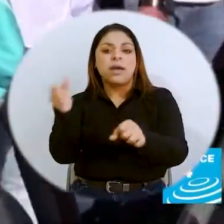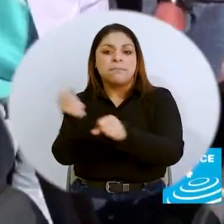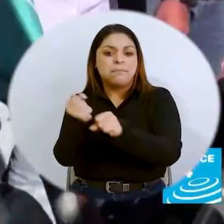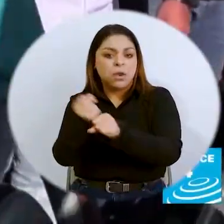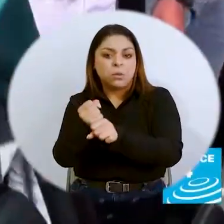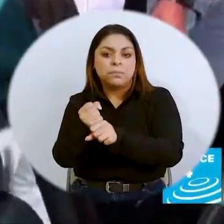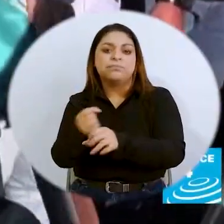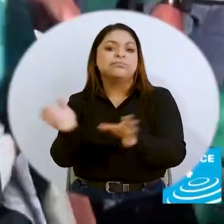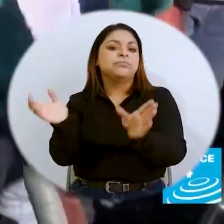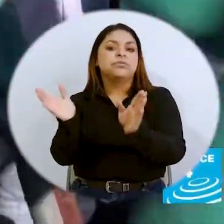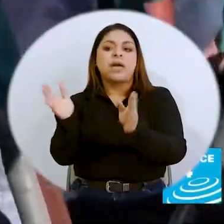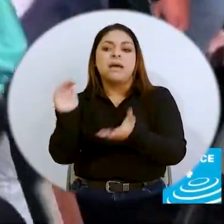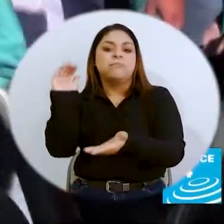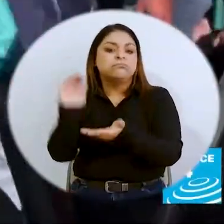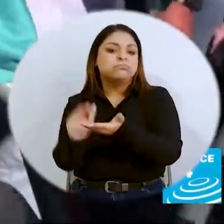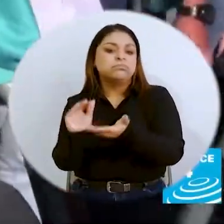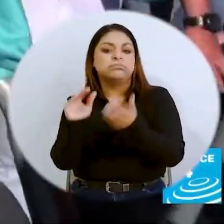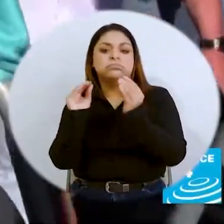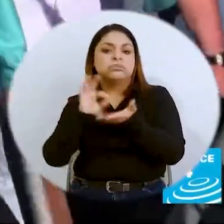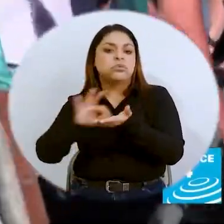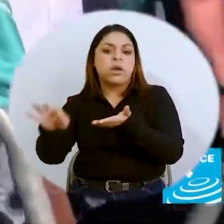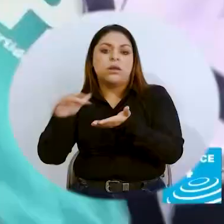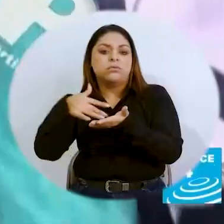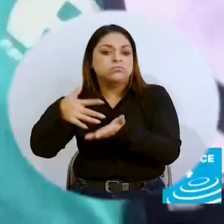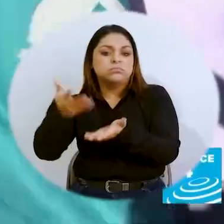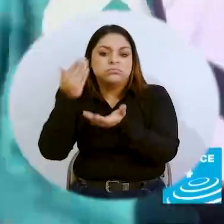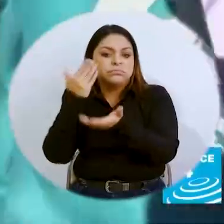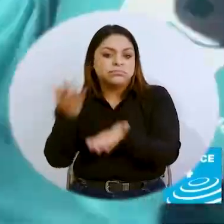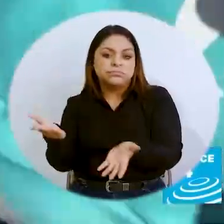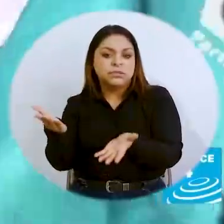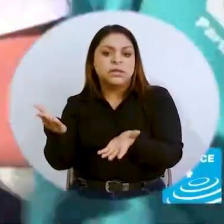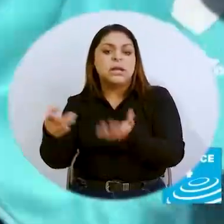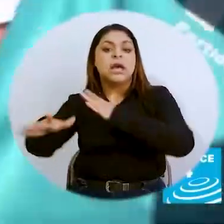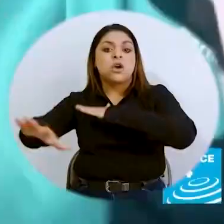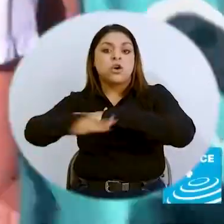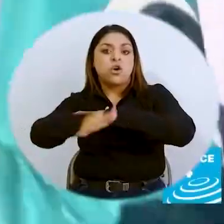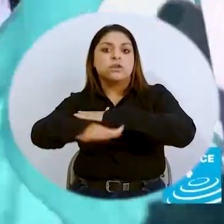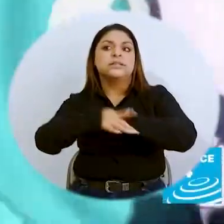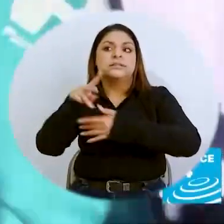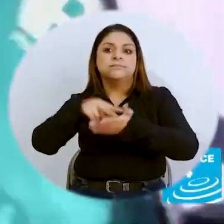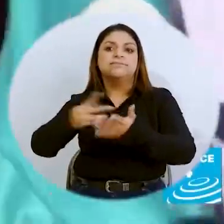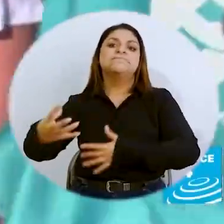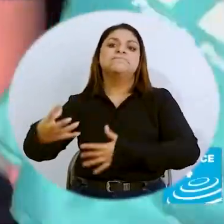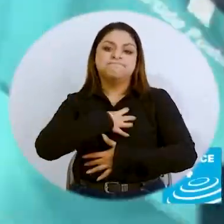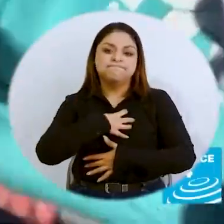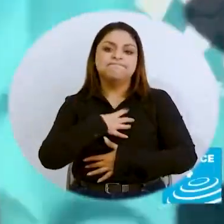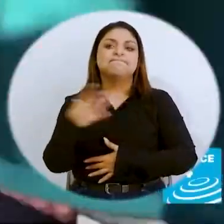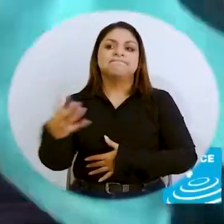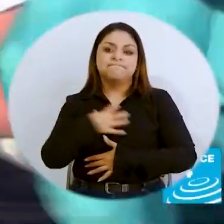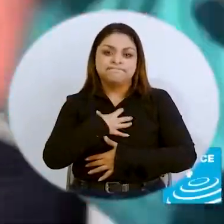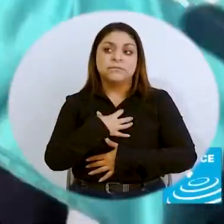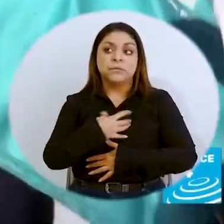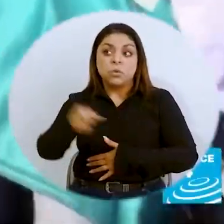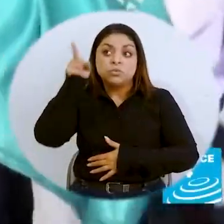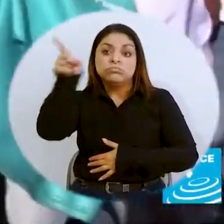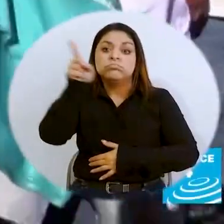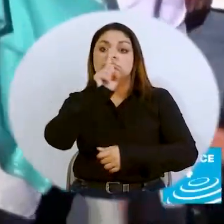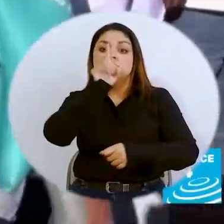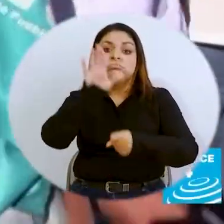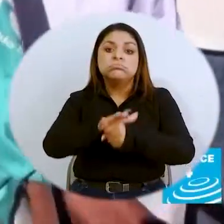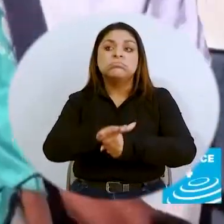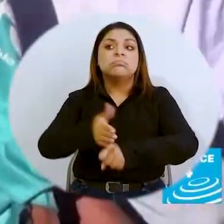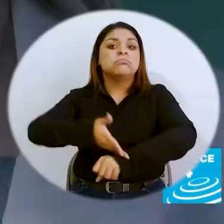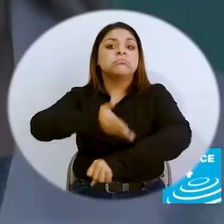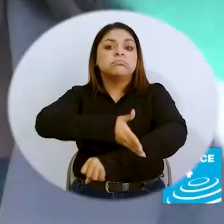de escolaridad, donde tienen problemas de salud importantes. Entonces, las costas están reclamando algo. Las